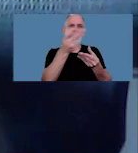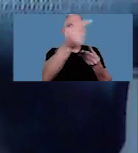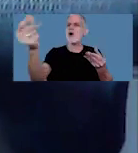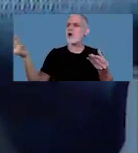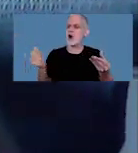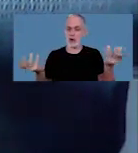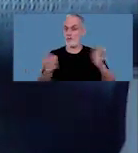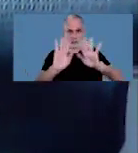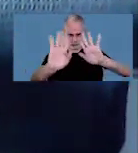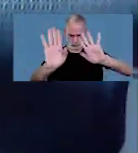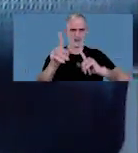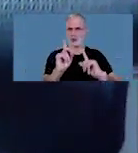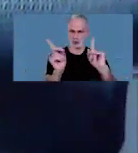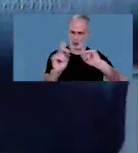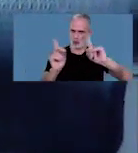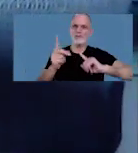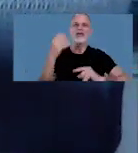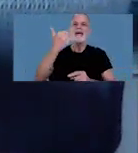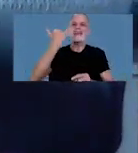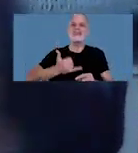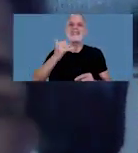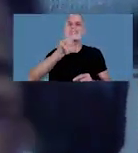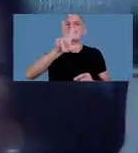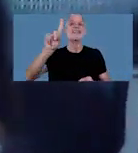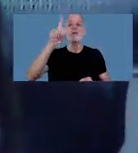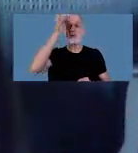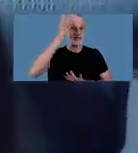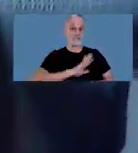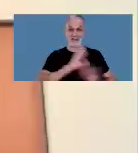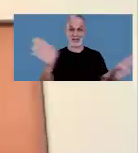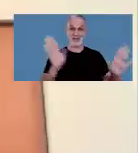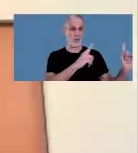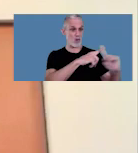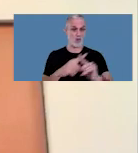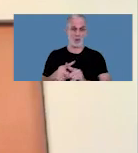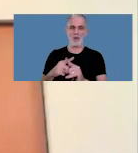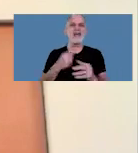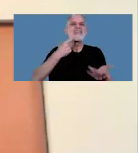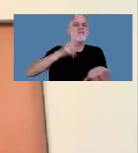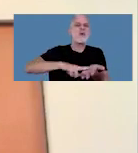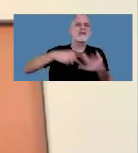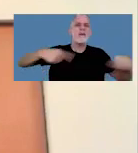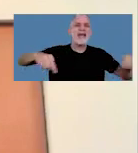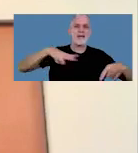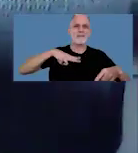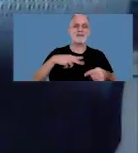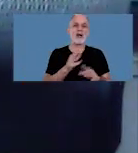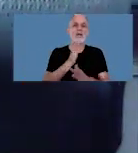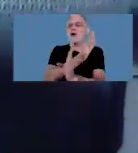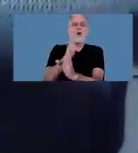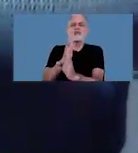año? No, tenencia al 31/12. Muy El bien. impuesto a los bienes personales es una foto al